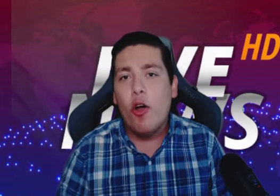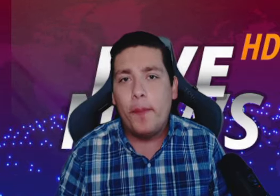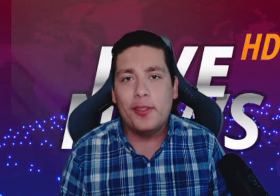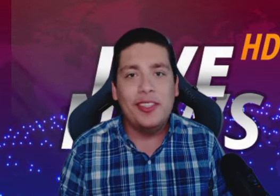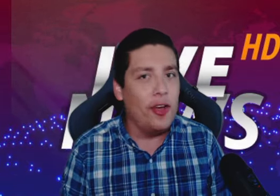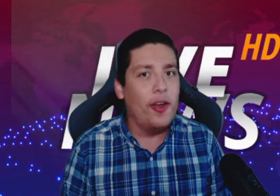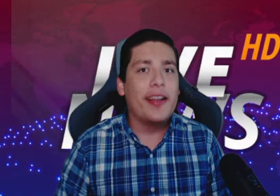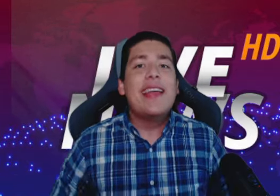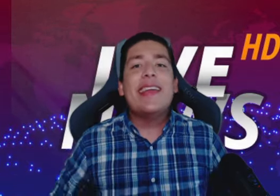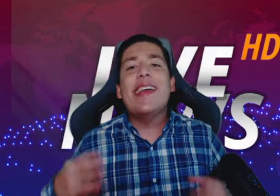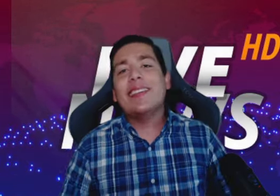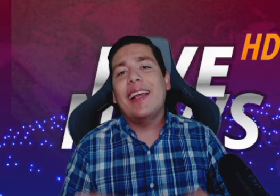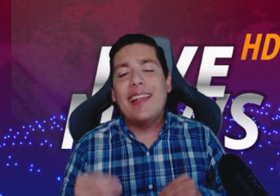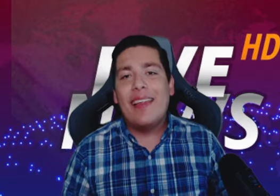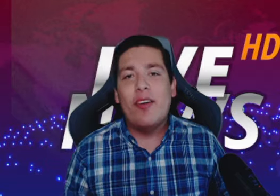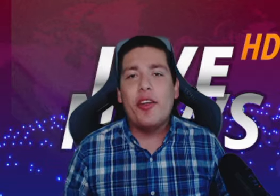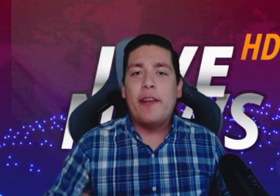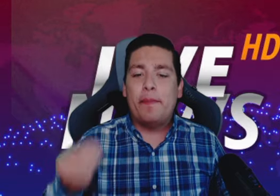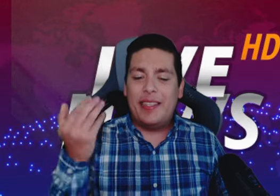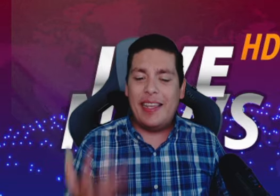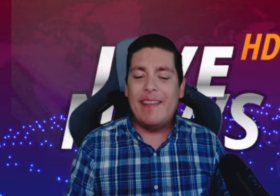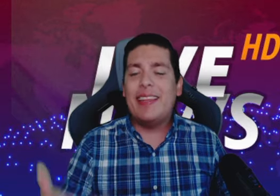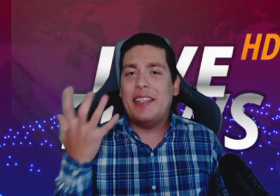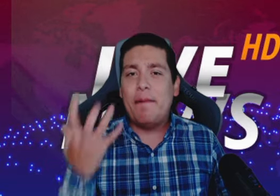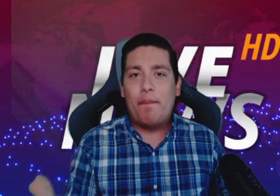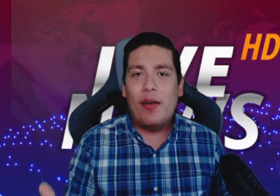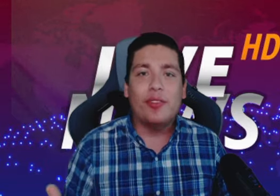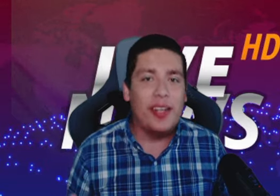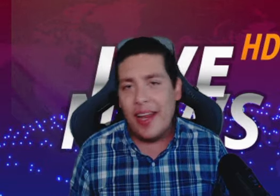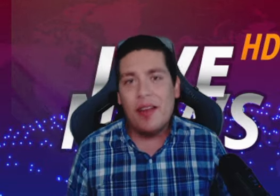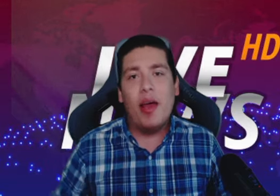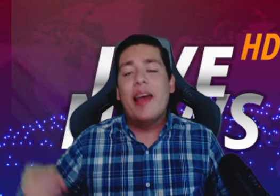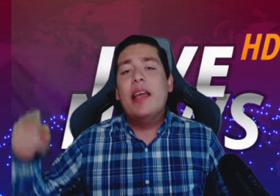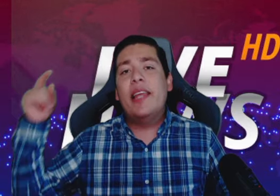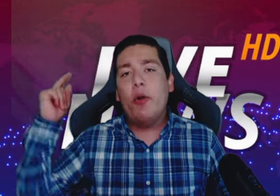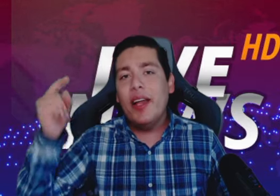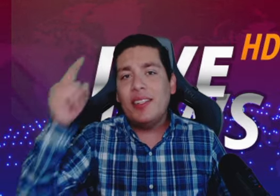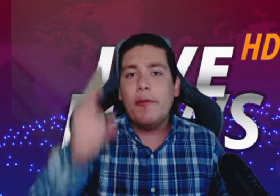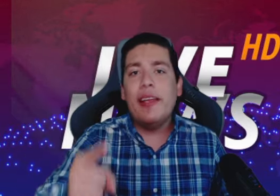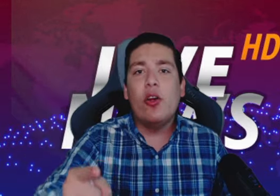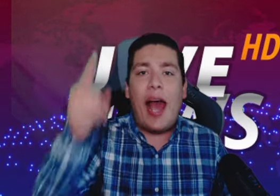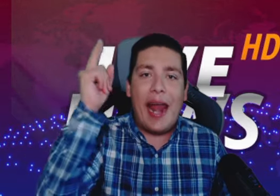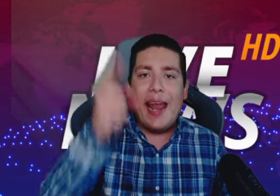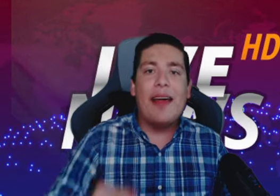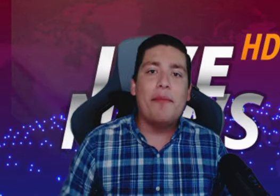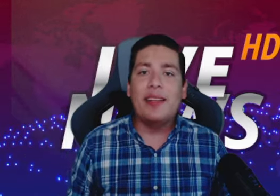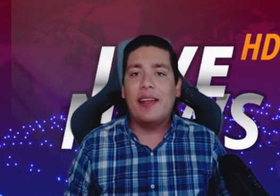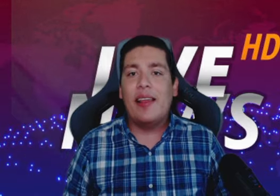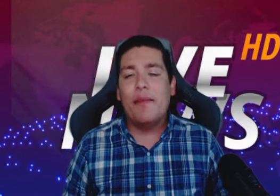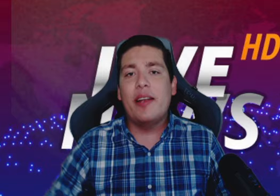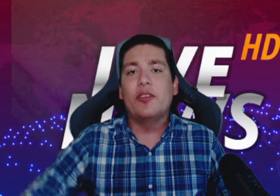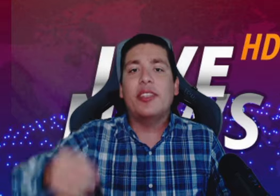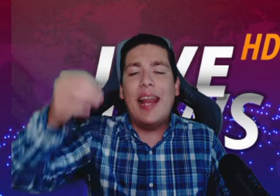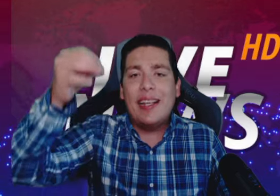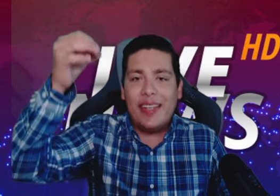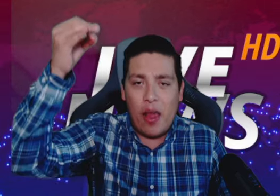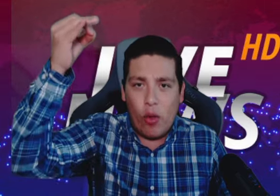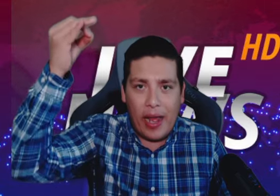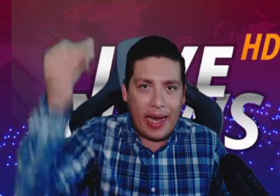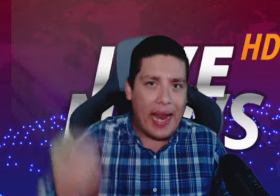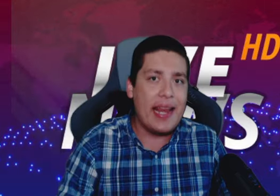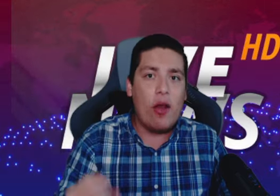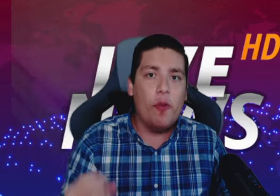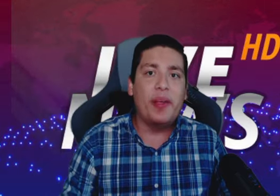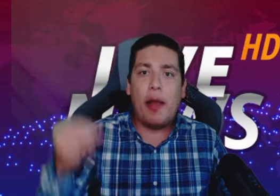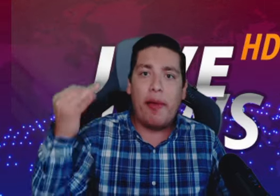la oposición. Y es que el día de hoy el presidente, sin pelos en la lengua, dejó exhibido a nada más y a nada menos que a la